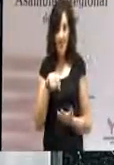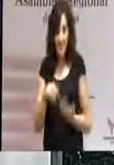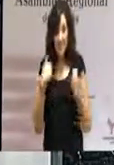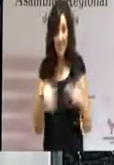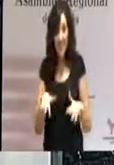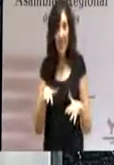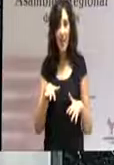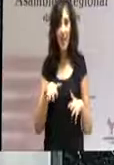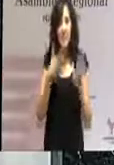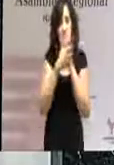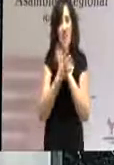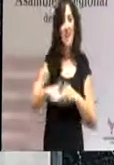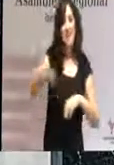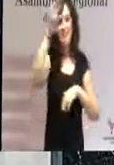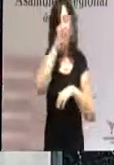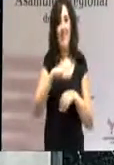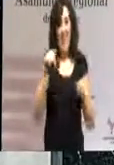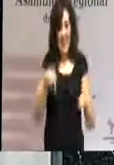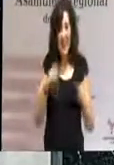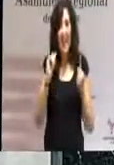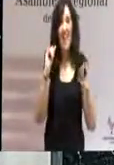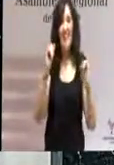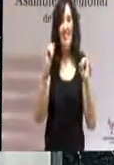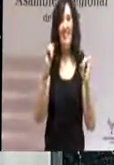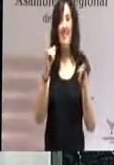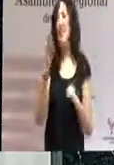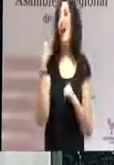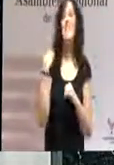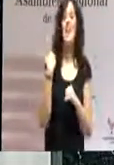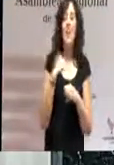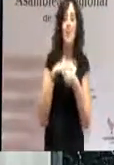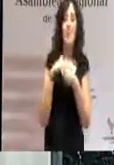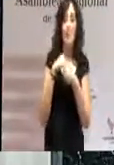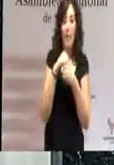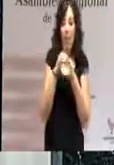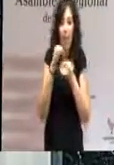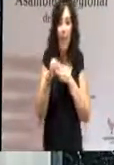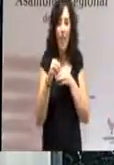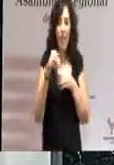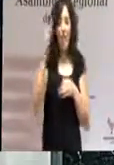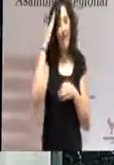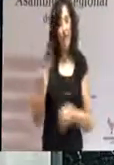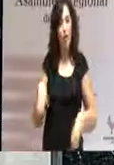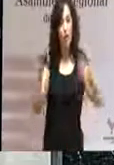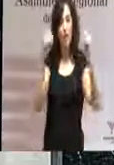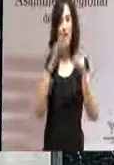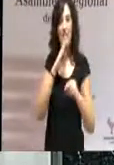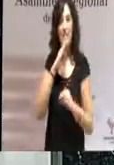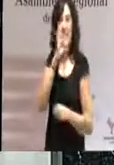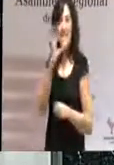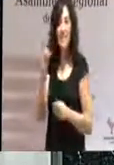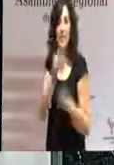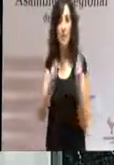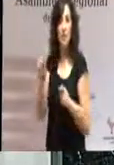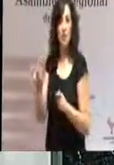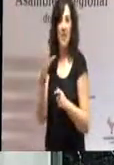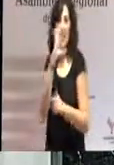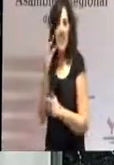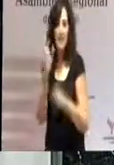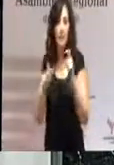esto está entre nosotros, está aquí. Ayer me decía el pedáneo del Cabezo de Torres, 500 personas en el Cabezo de Torres necesitan